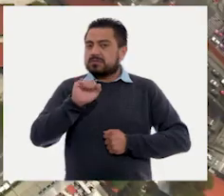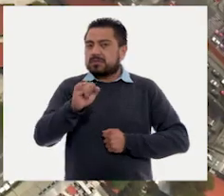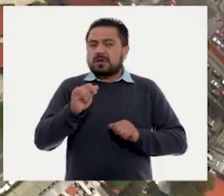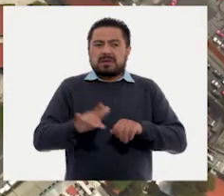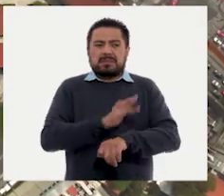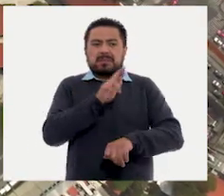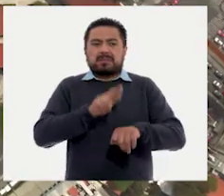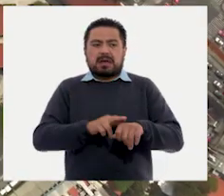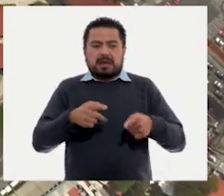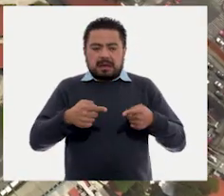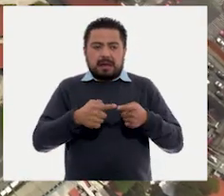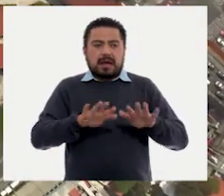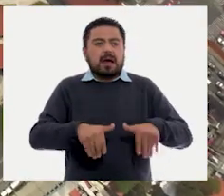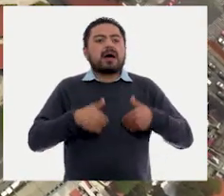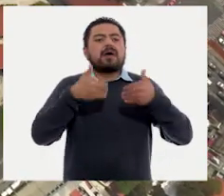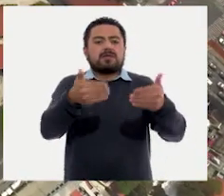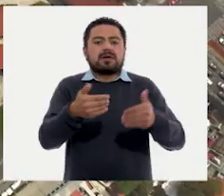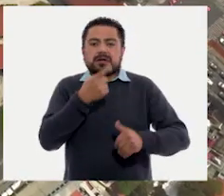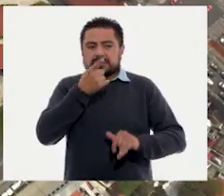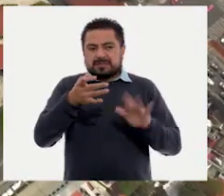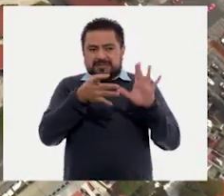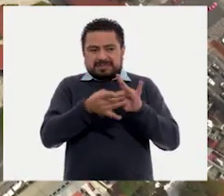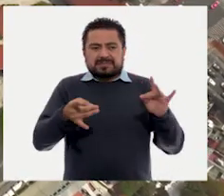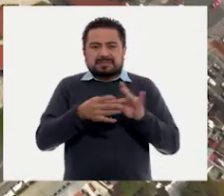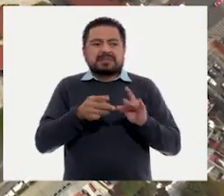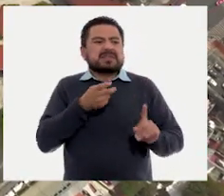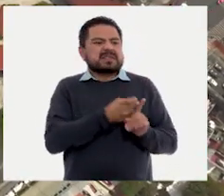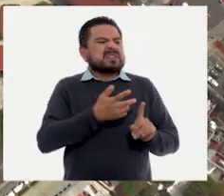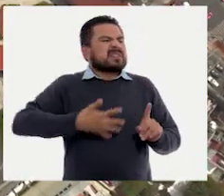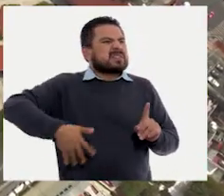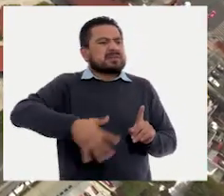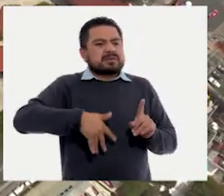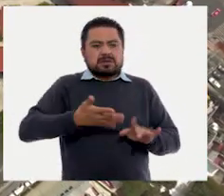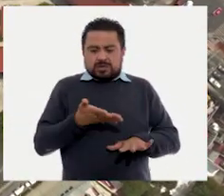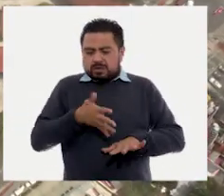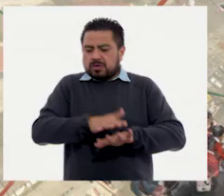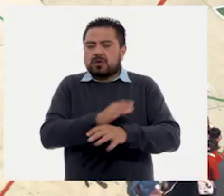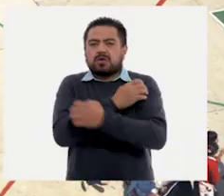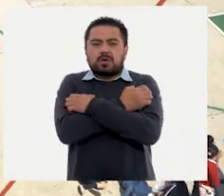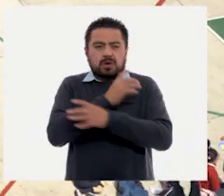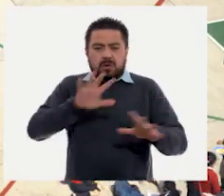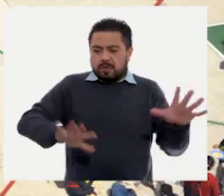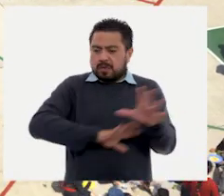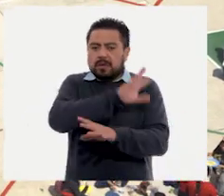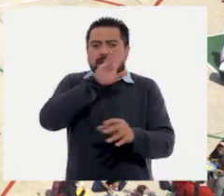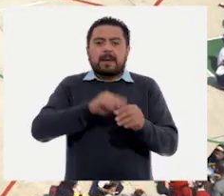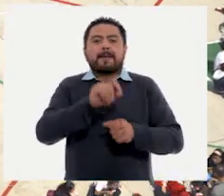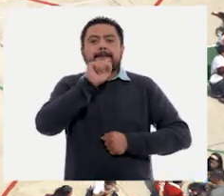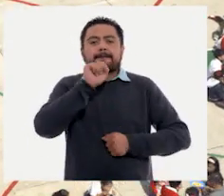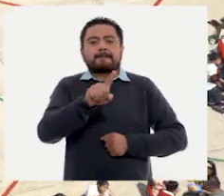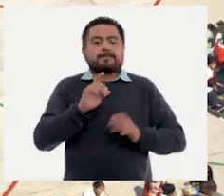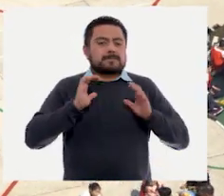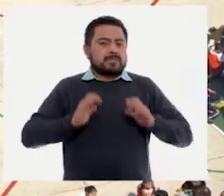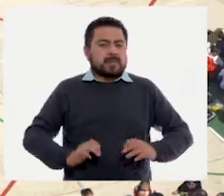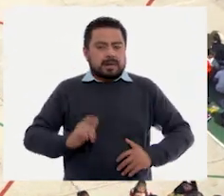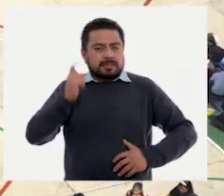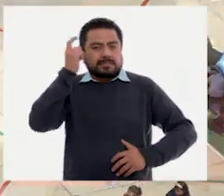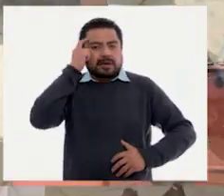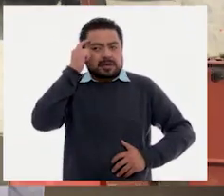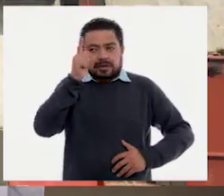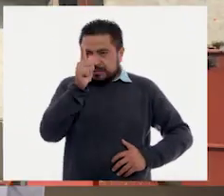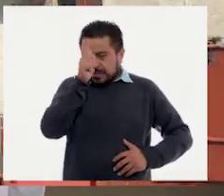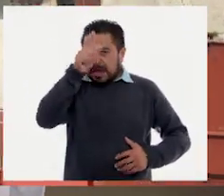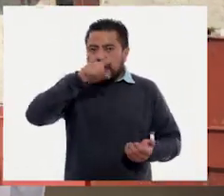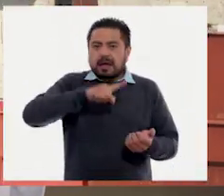grandes patios. Porque como hemos dicho, se buscaba dar una educación integral que abarcaba la mente, el cuerpo y el espíritu, así